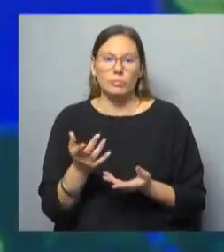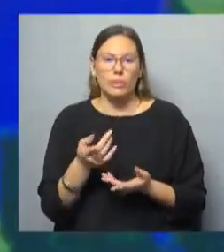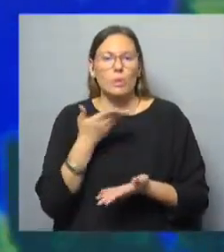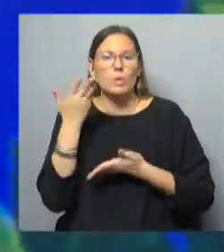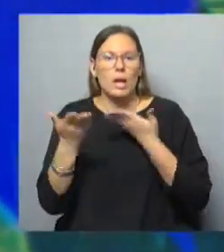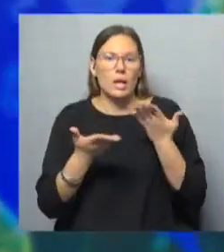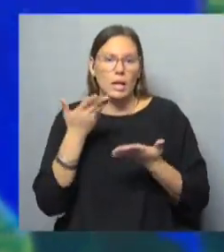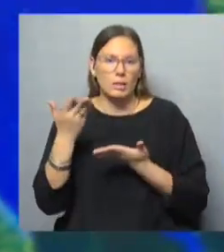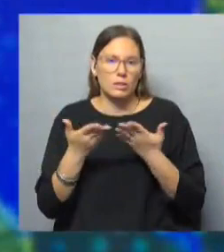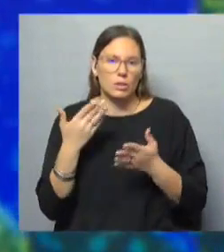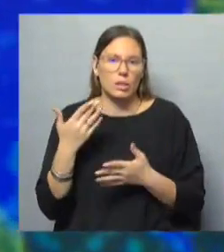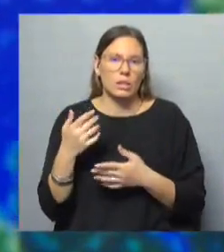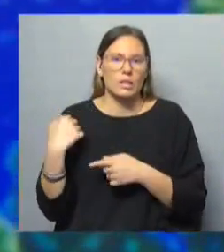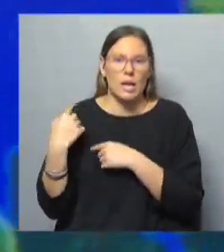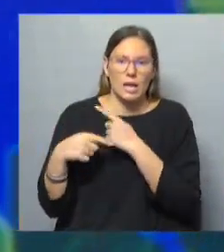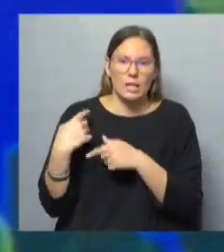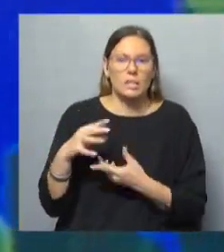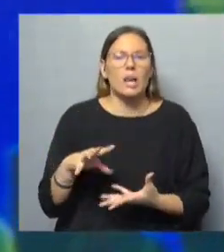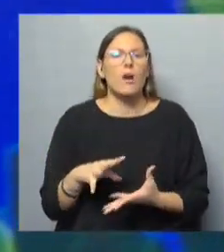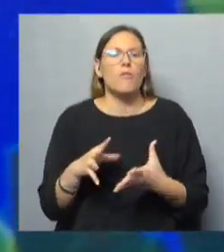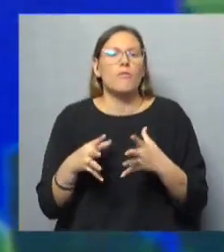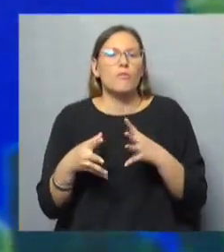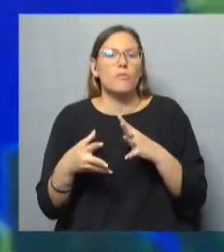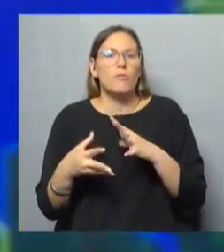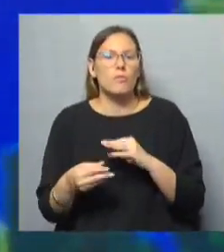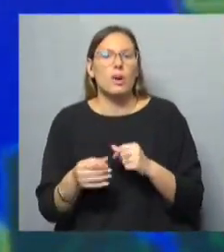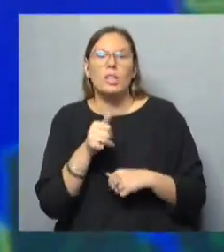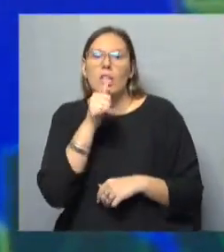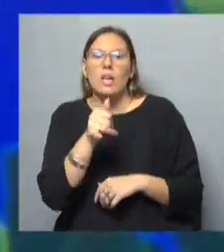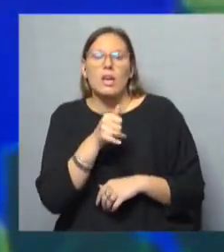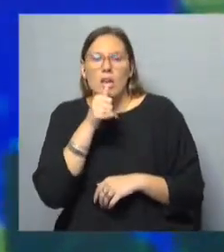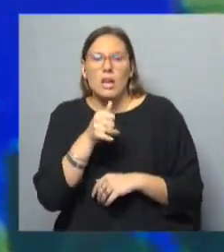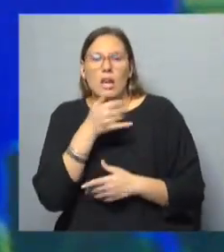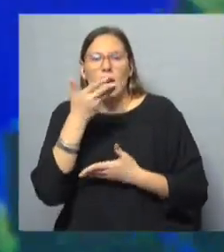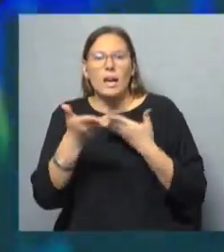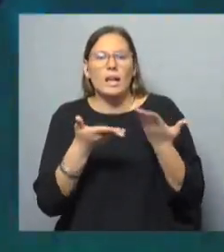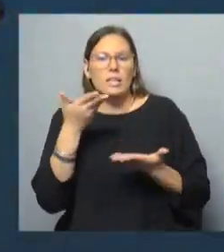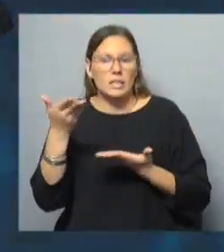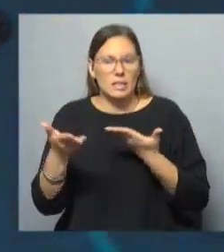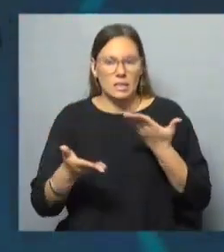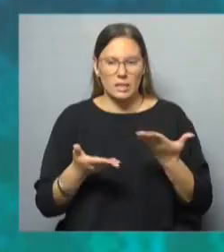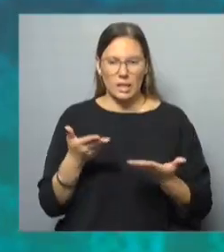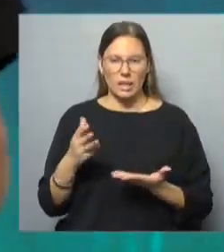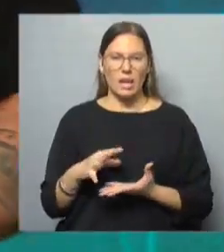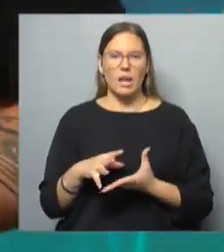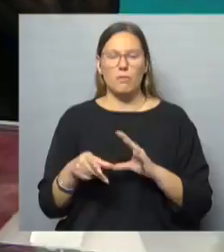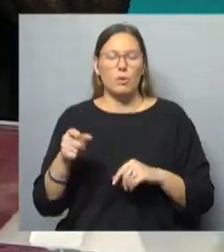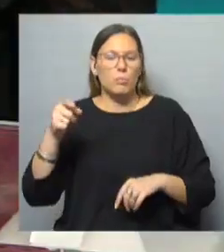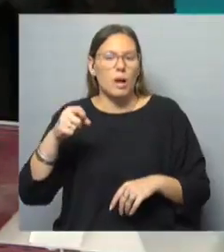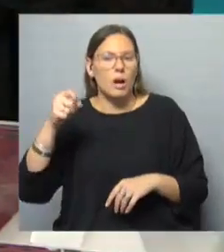temones clásicos y esa forma me parece de narrar la idiosincrasia. No, tremendo. Uruguaya